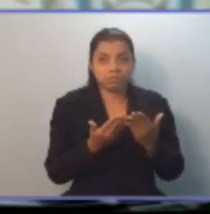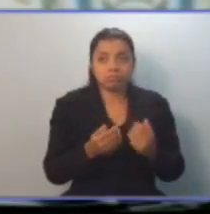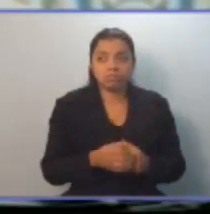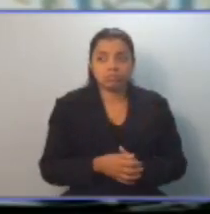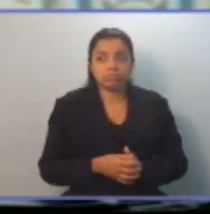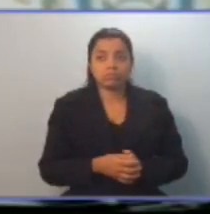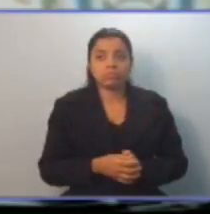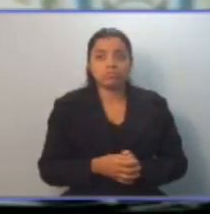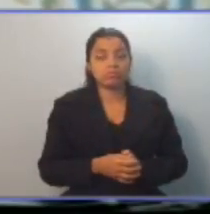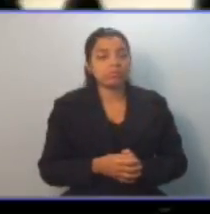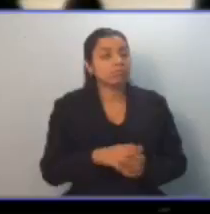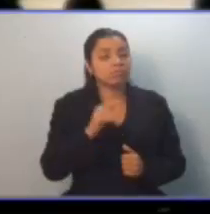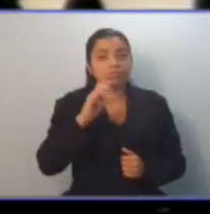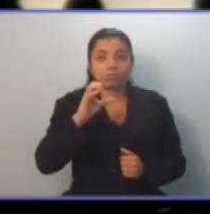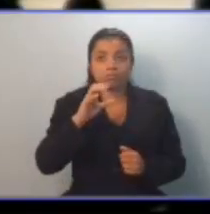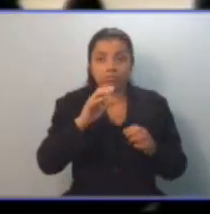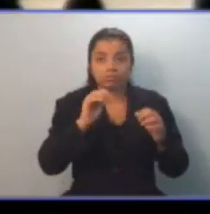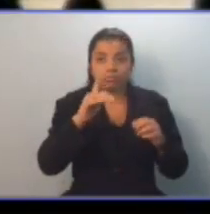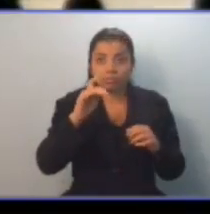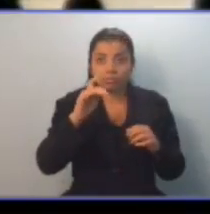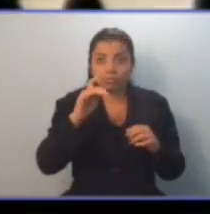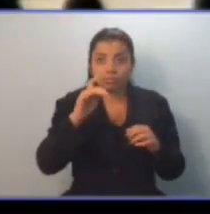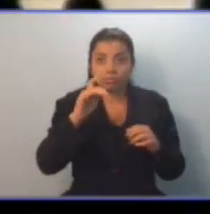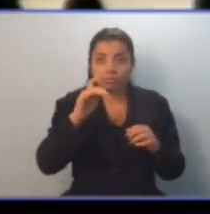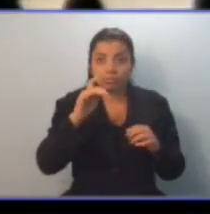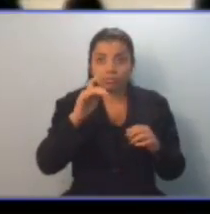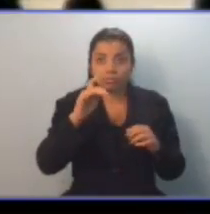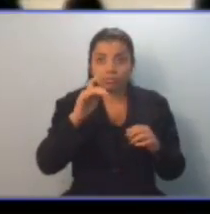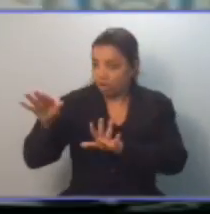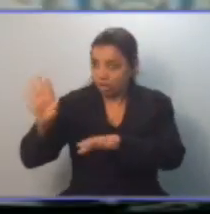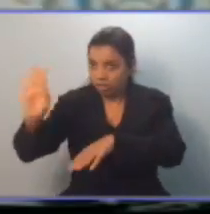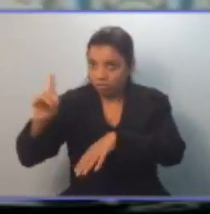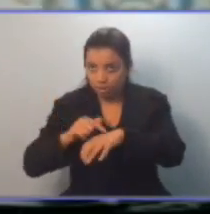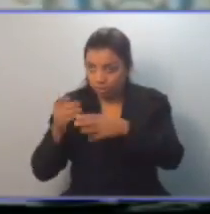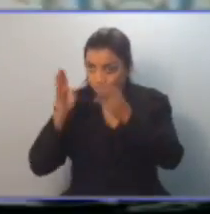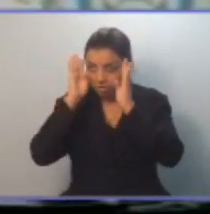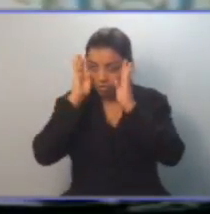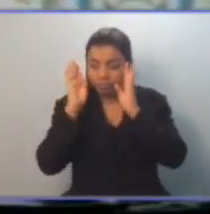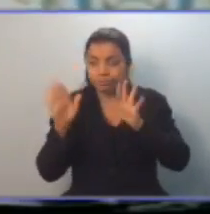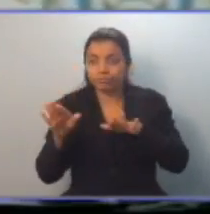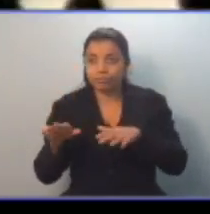Licenciado Caro, muchísimas gracias. No, gracias a ustedes por su tiempo. Esta tarde.